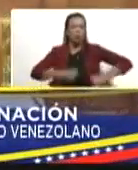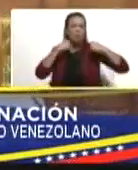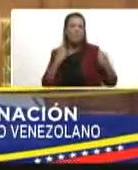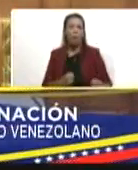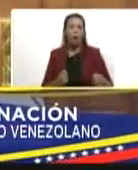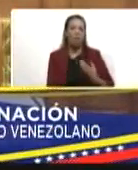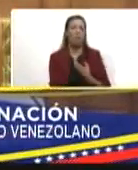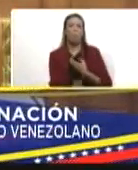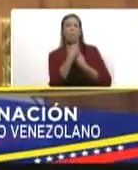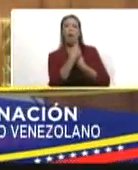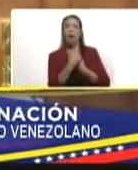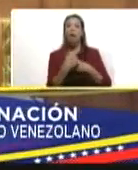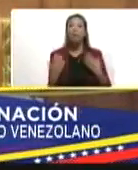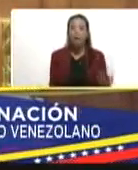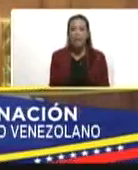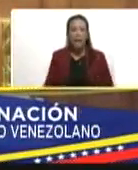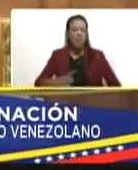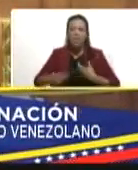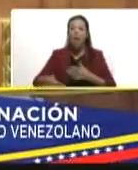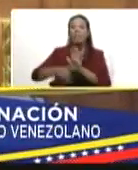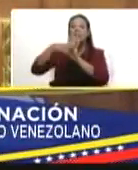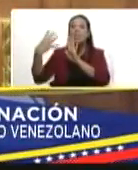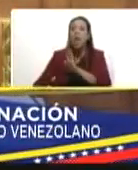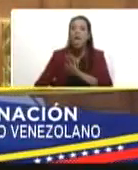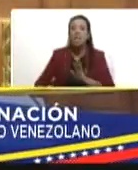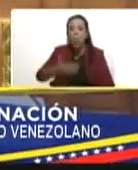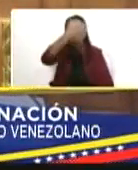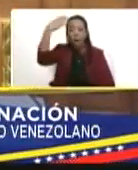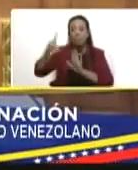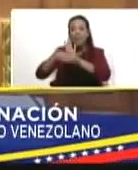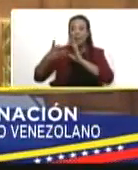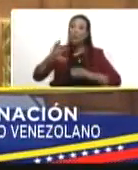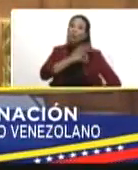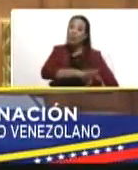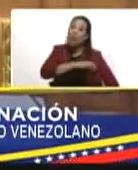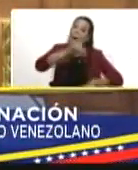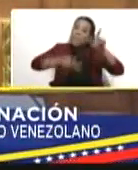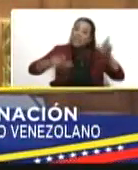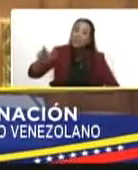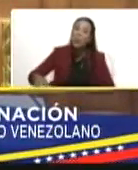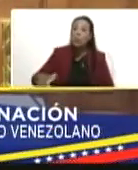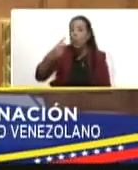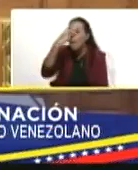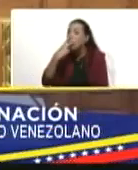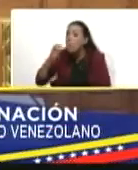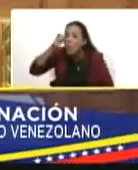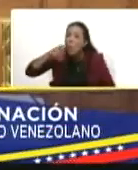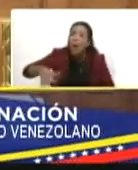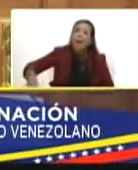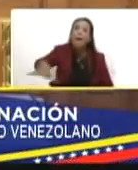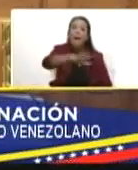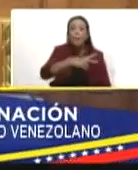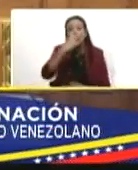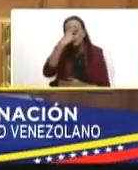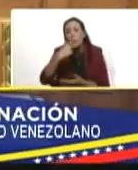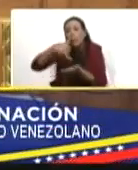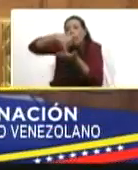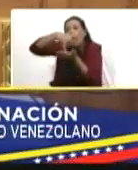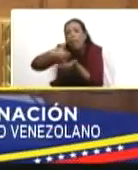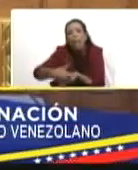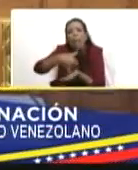colonialistas que le niegan y le borran los derechos sociales a los pueblos y dejan a la gente